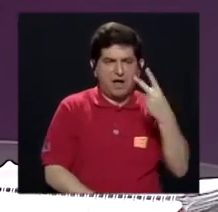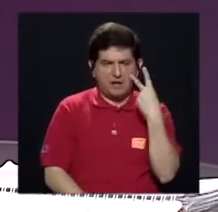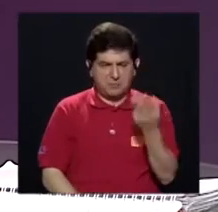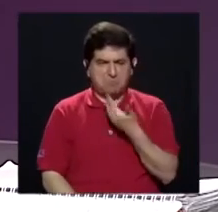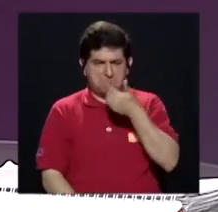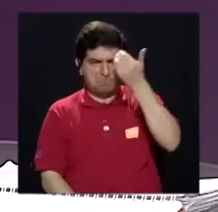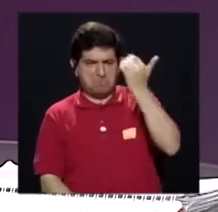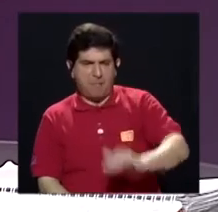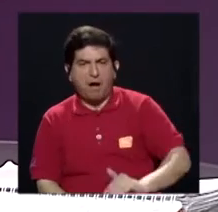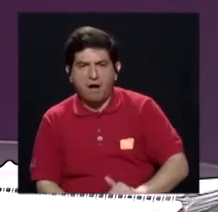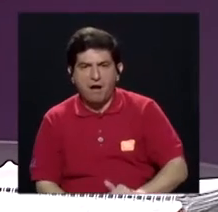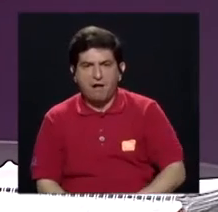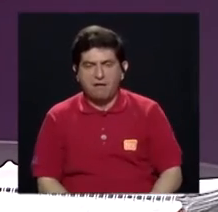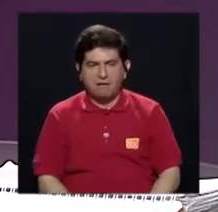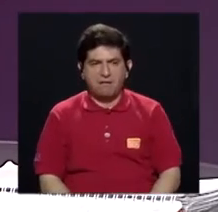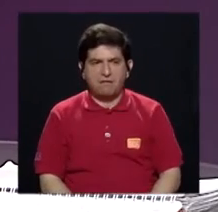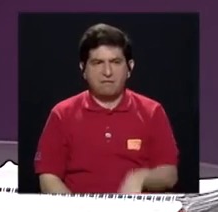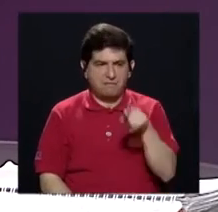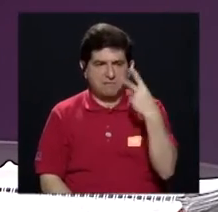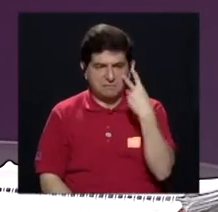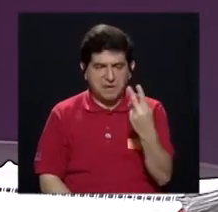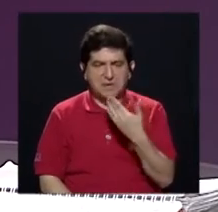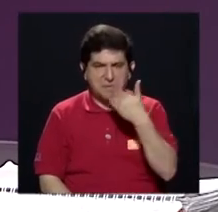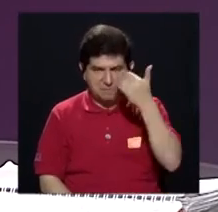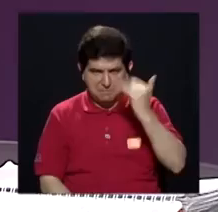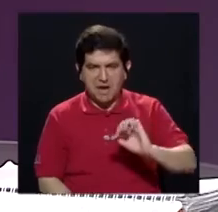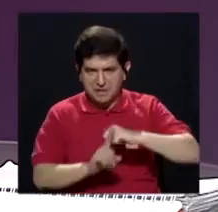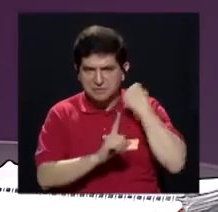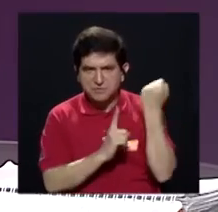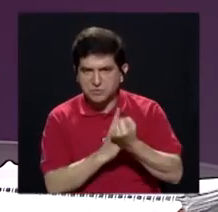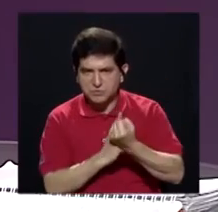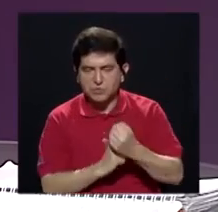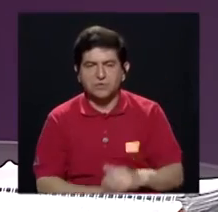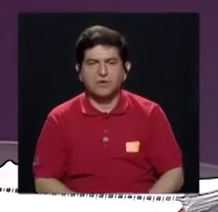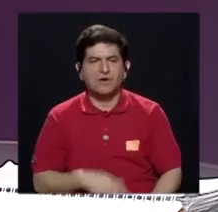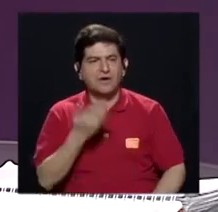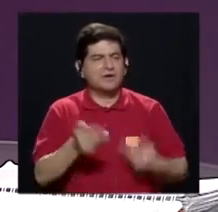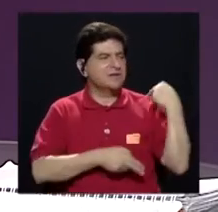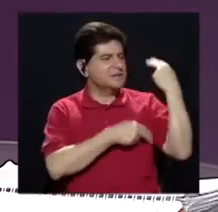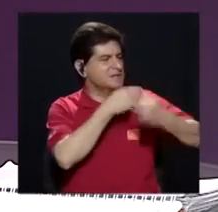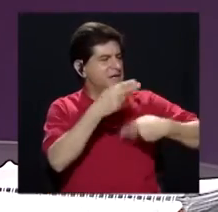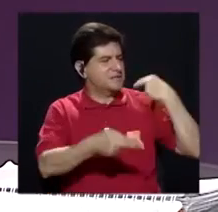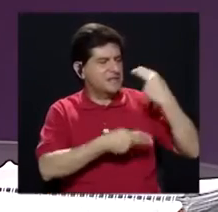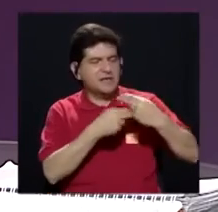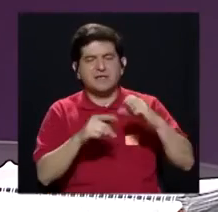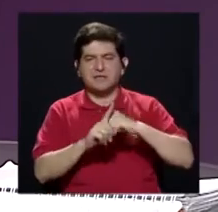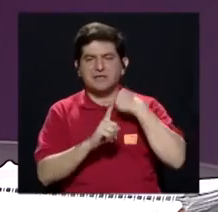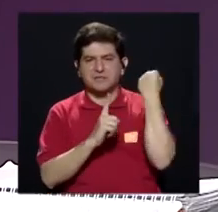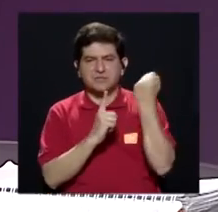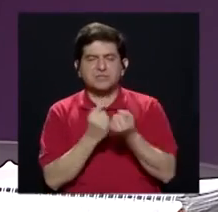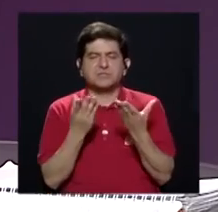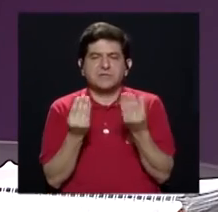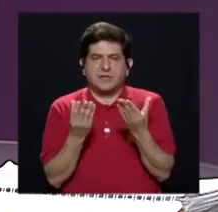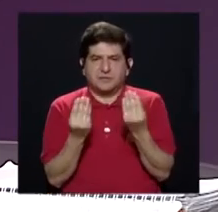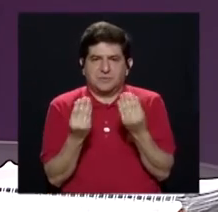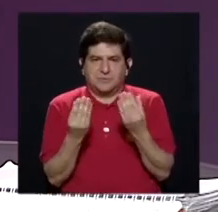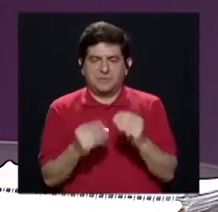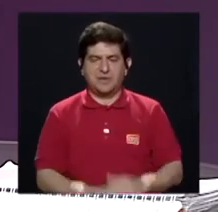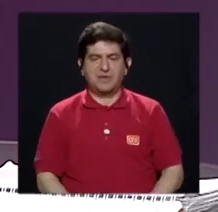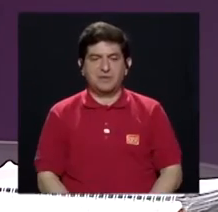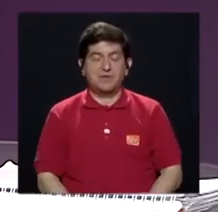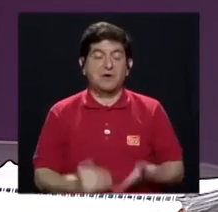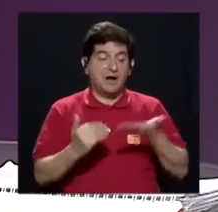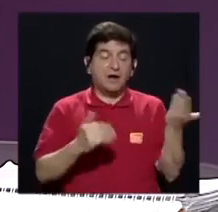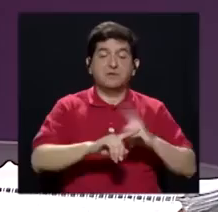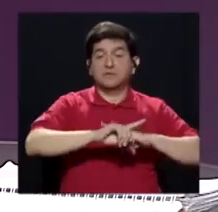visto, sí, como que era malo, ¿no? Entonces es como que heredamos sociedades con muchos miedos, ¿no? Miedo a la